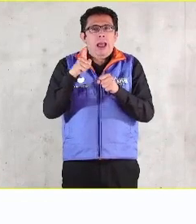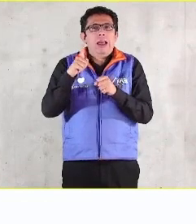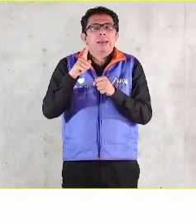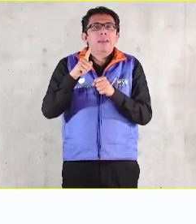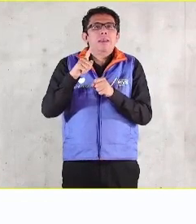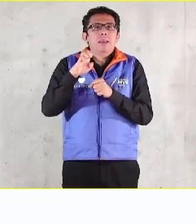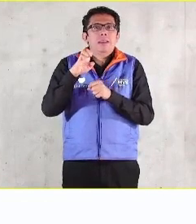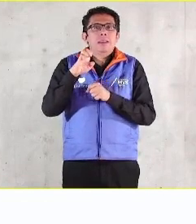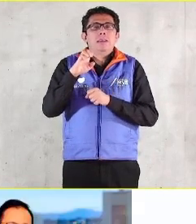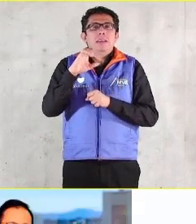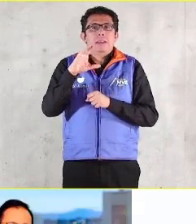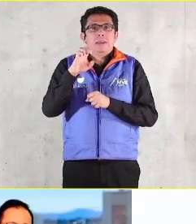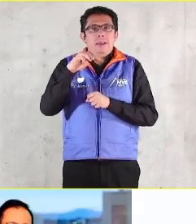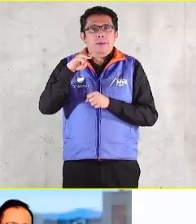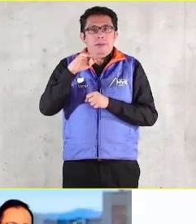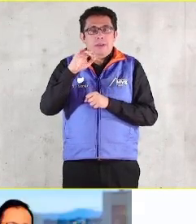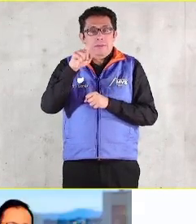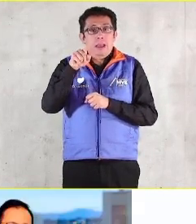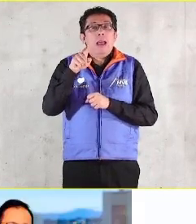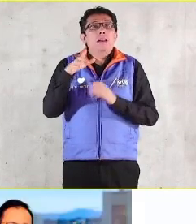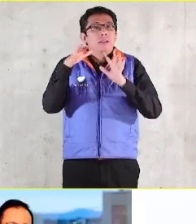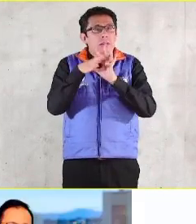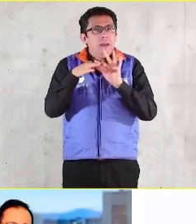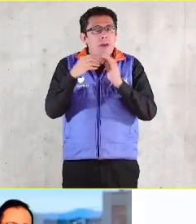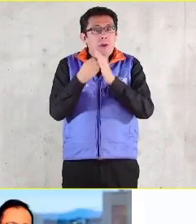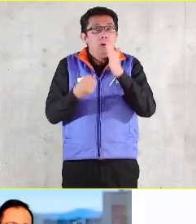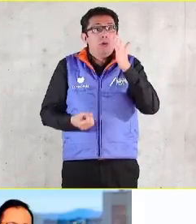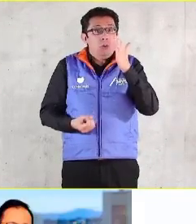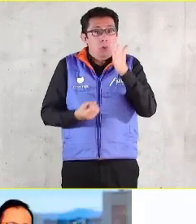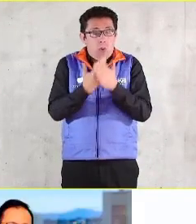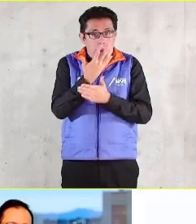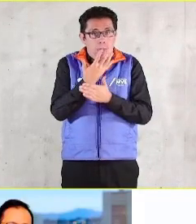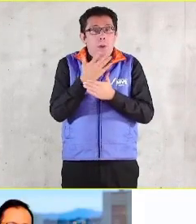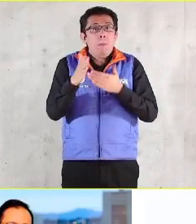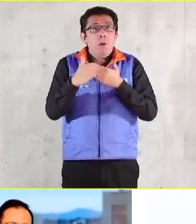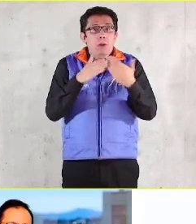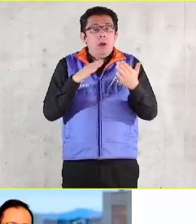Filantropía, quien nos va a platicar hoy sobre este nuevo modelo de distintivo.